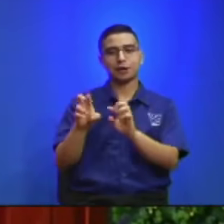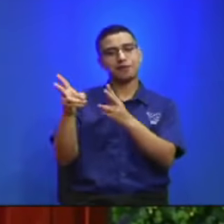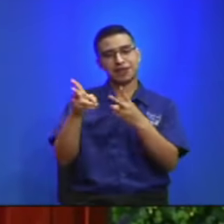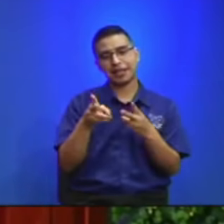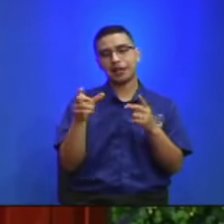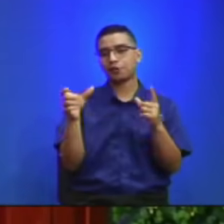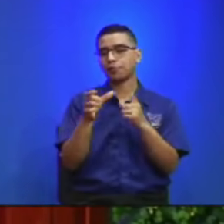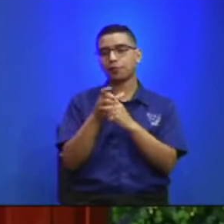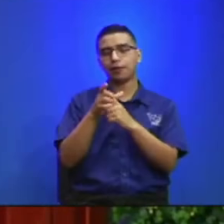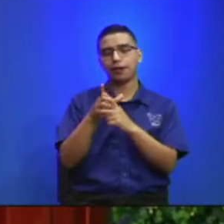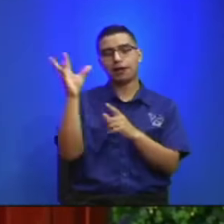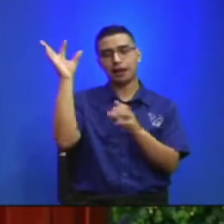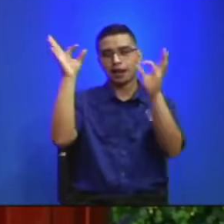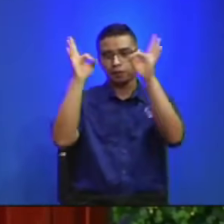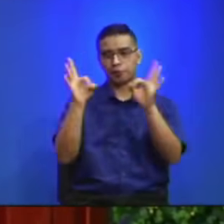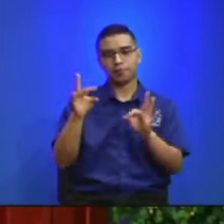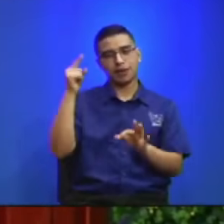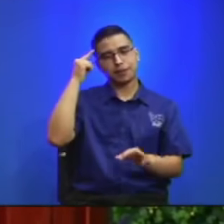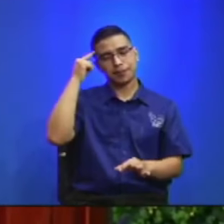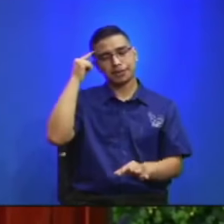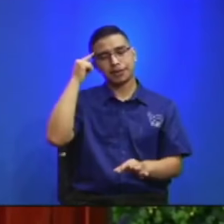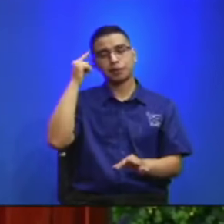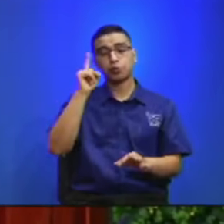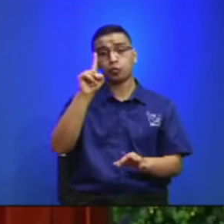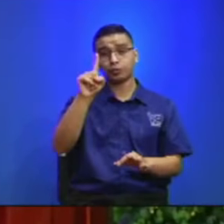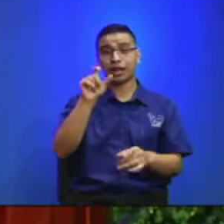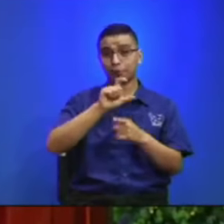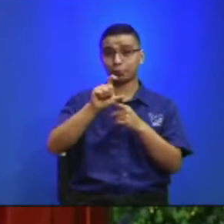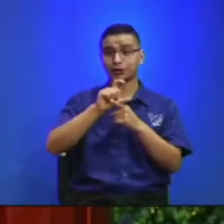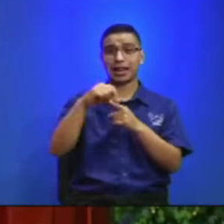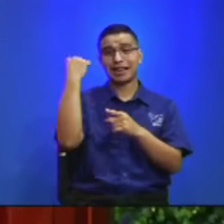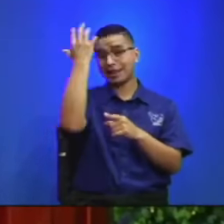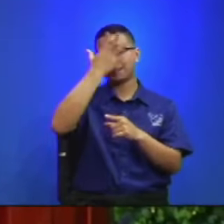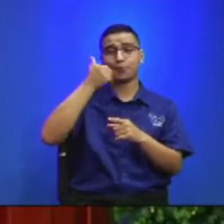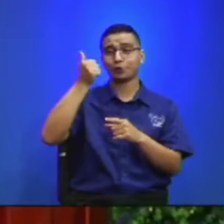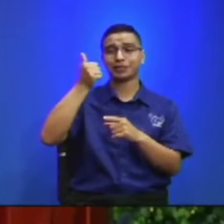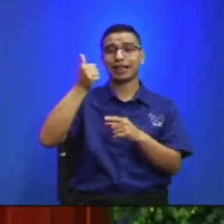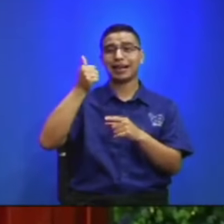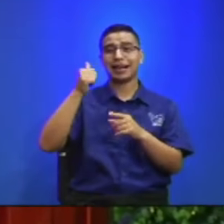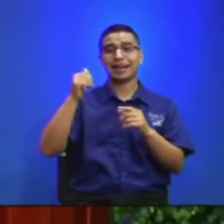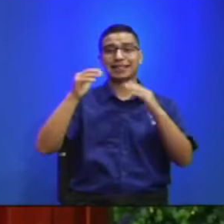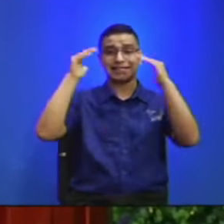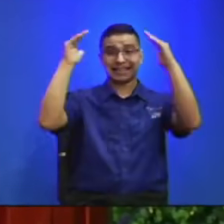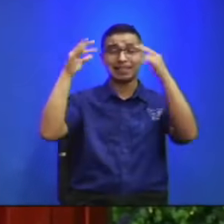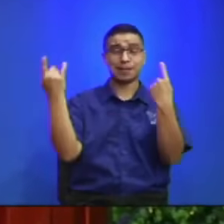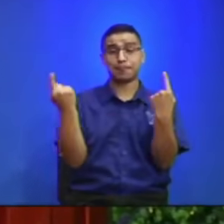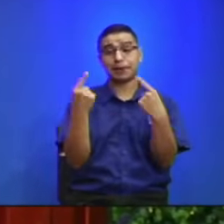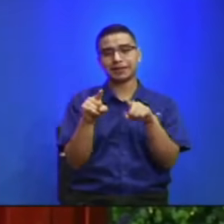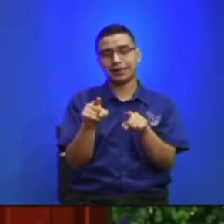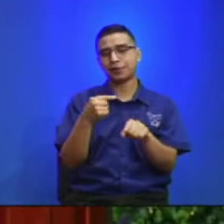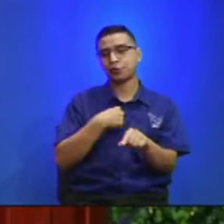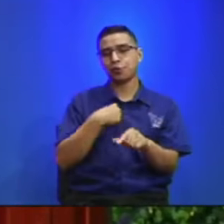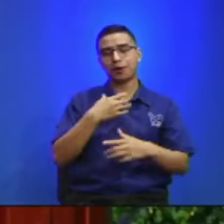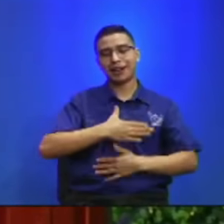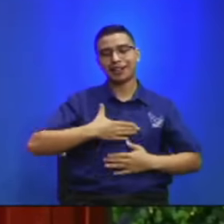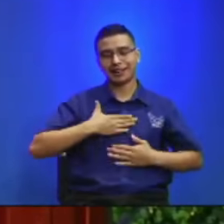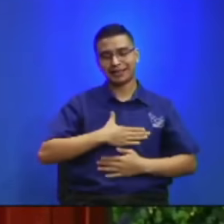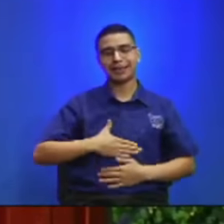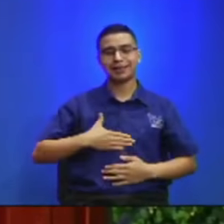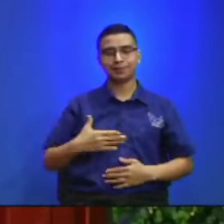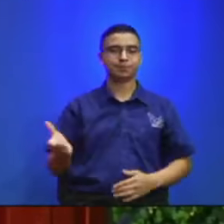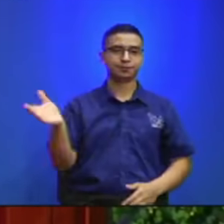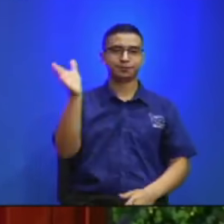de algún nuevo vaso algo grandioso va a suceder yo me voy a deleitar ok